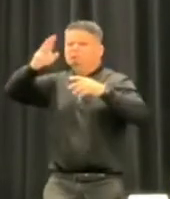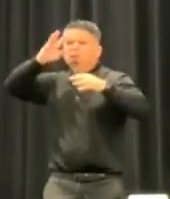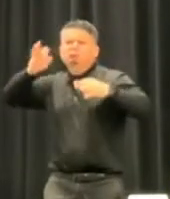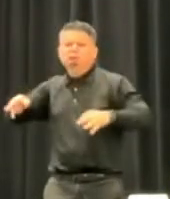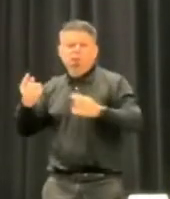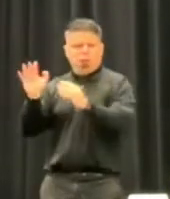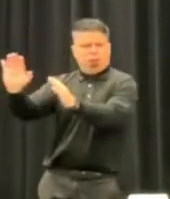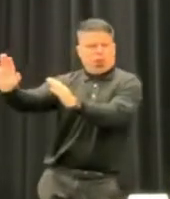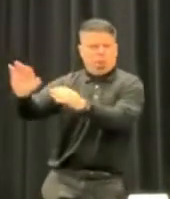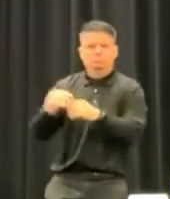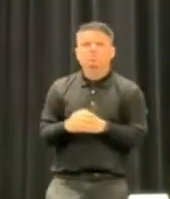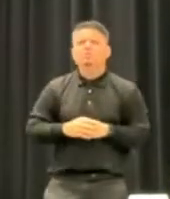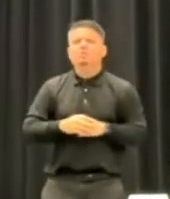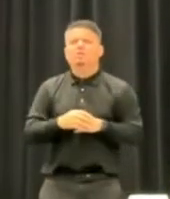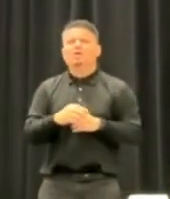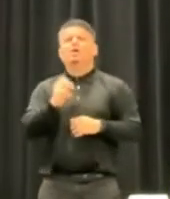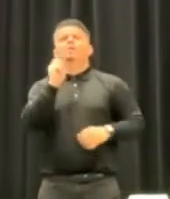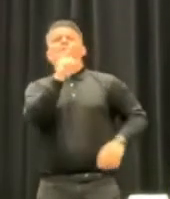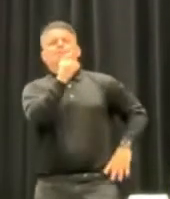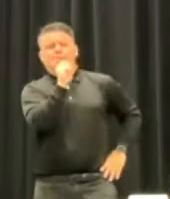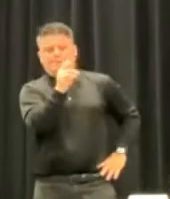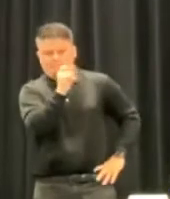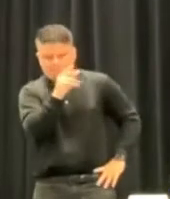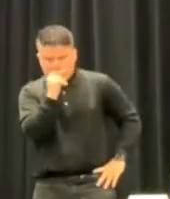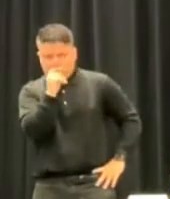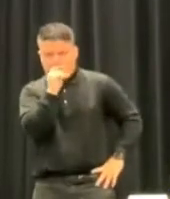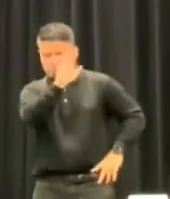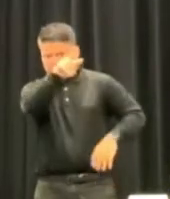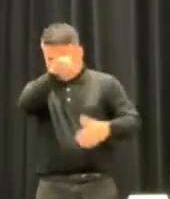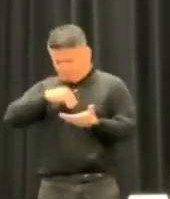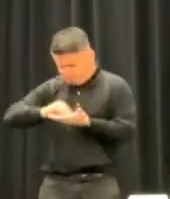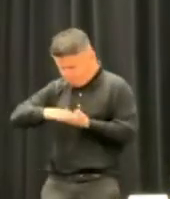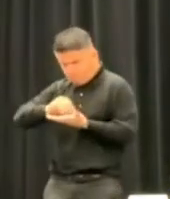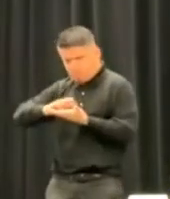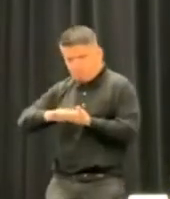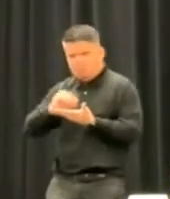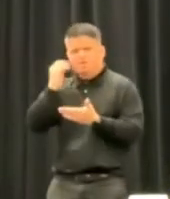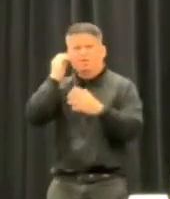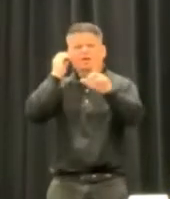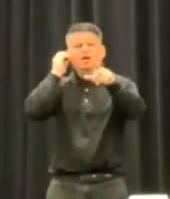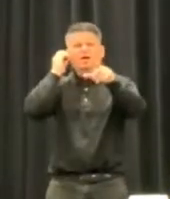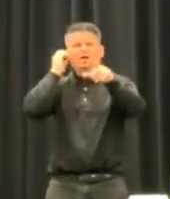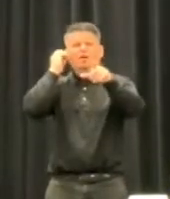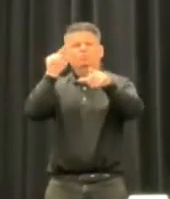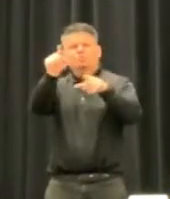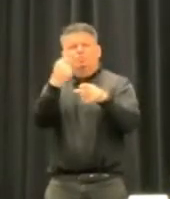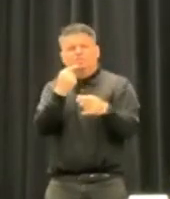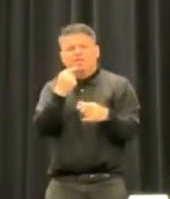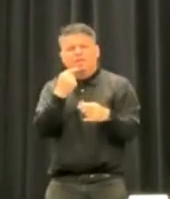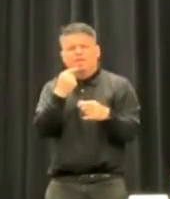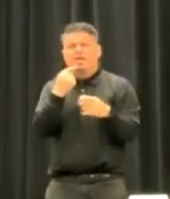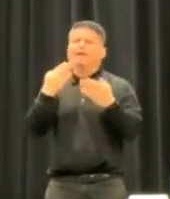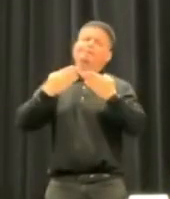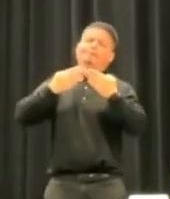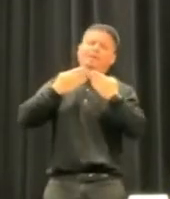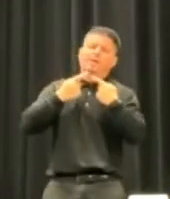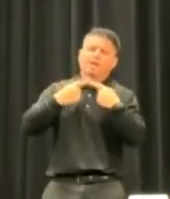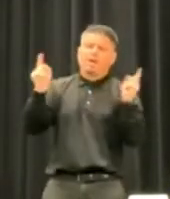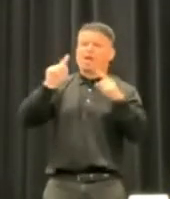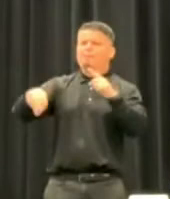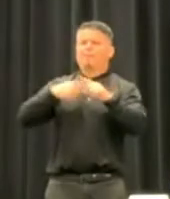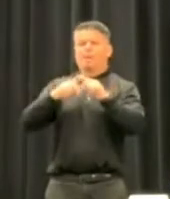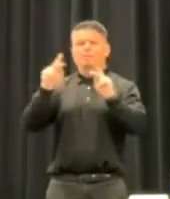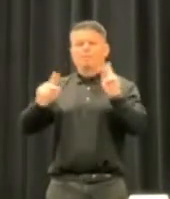bien sobre usted habló de recursos humanos de una manera muy general quería saber si se está